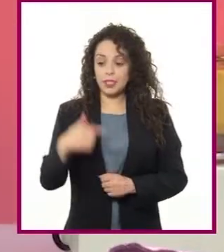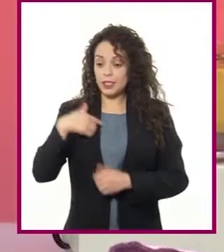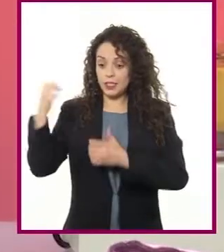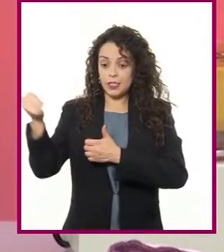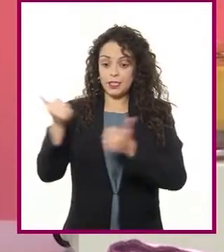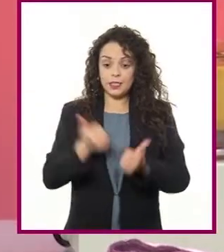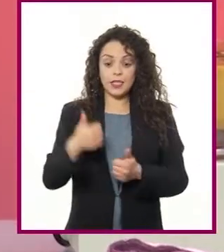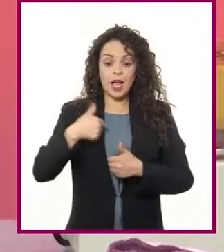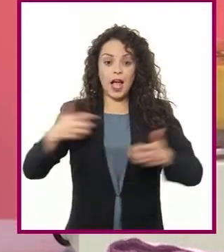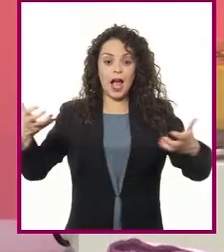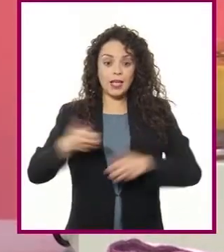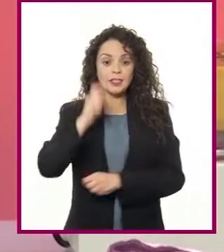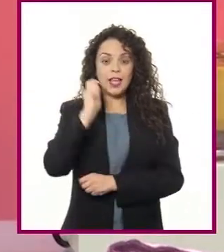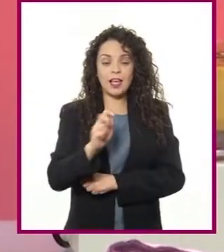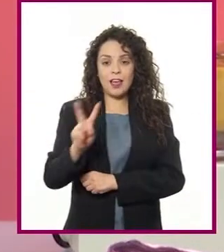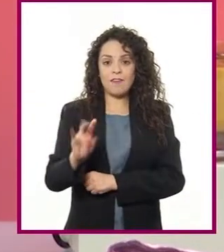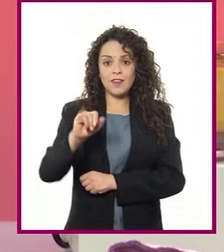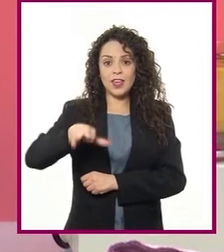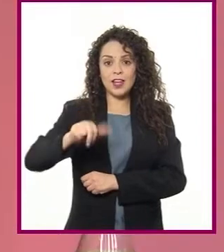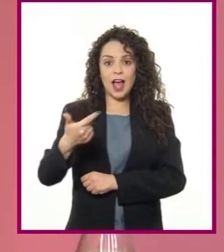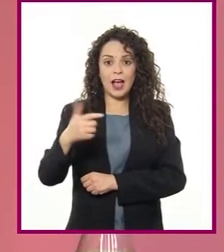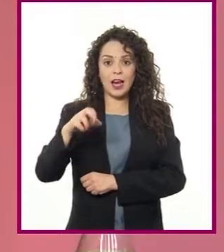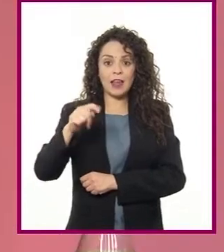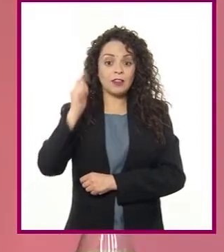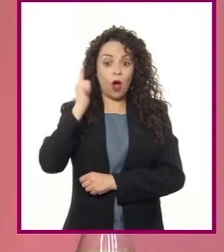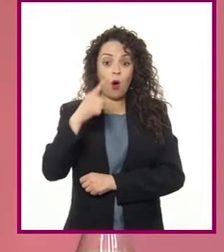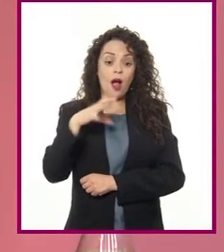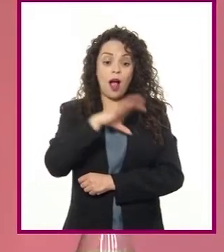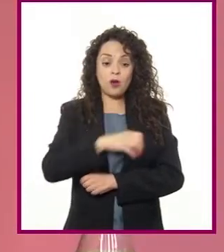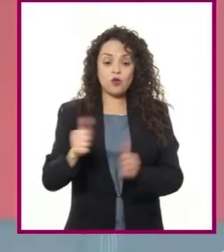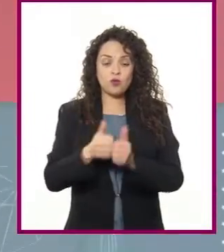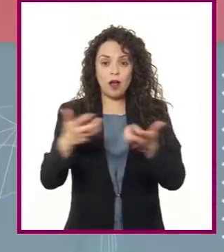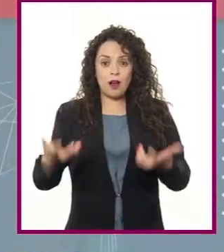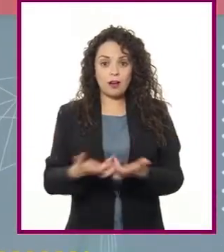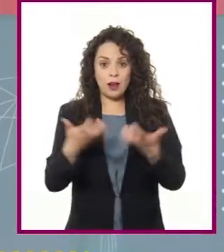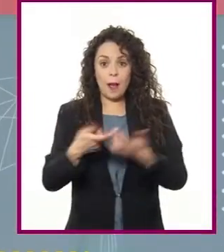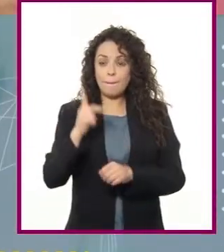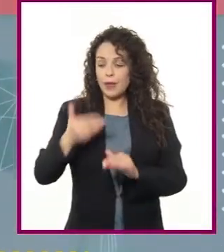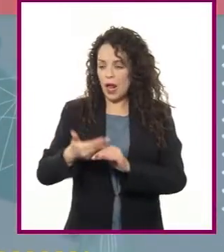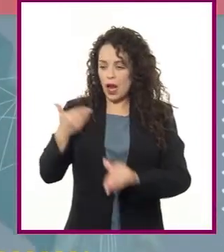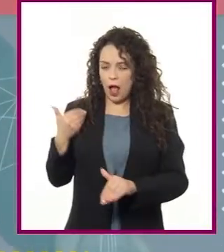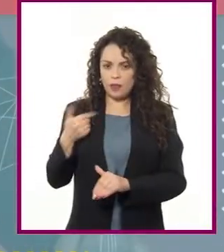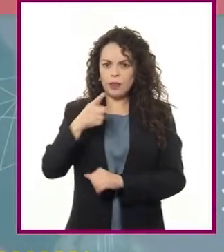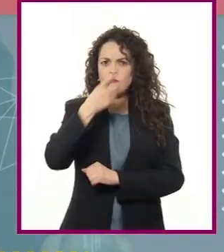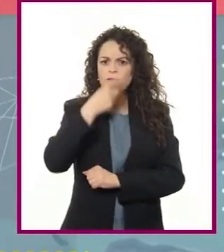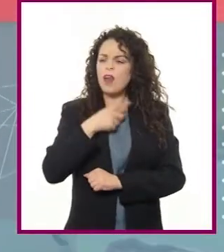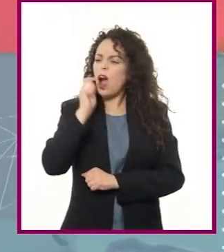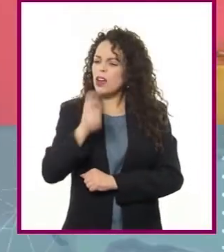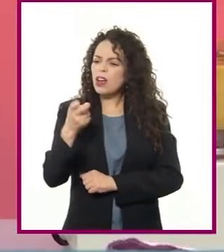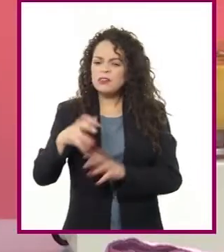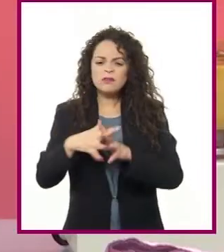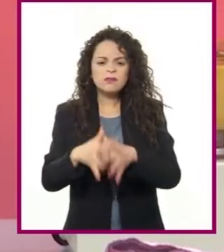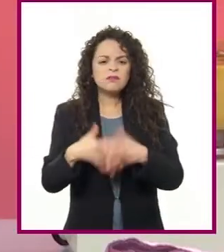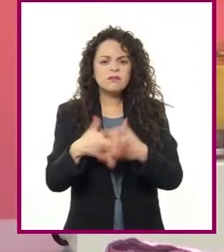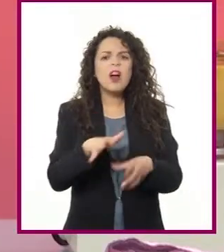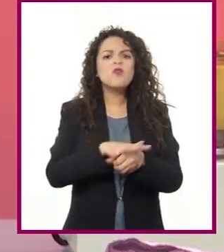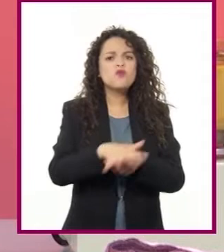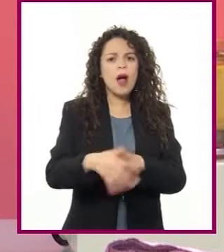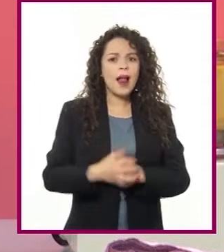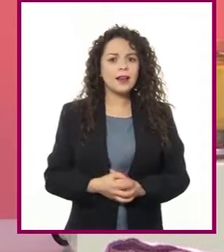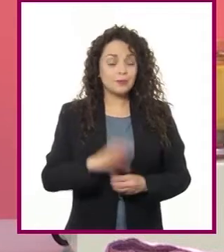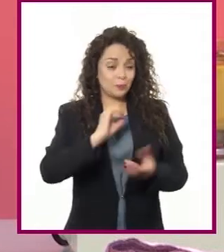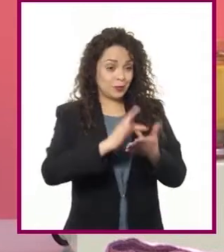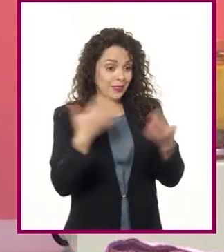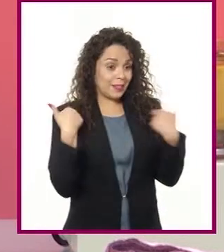yo mismo hice. Disfrútela con su ensalada, pero antes responda, ¿qué tipo de mezcla es? Gracias, maestro.